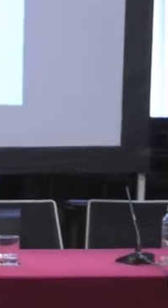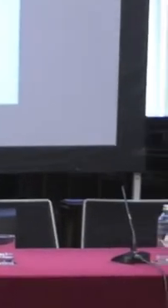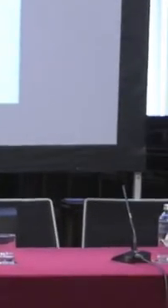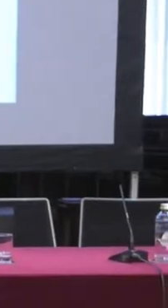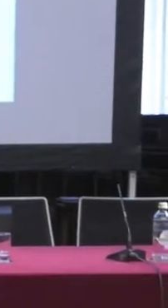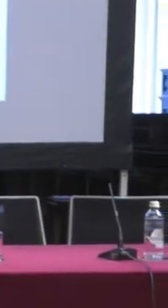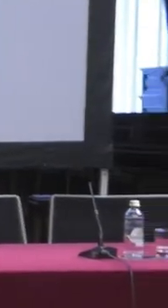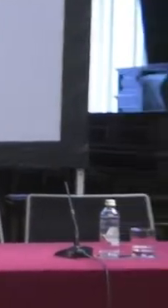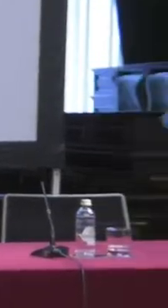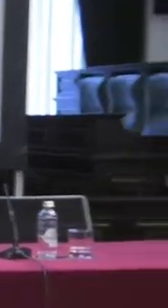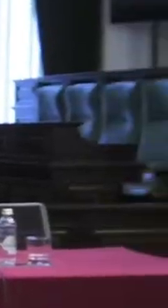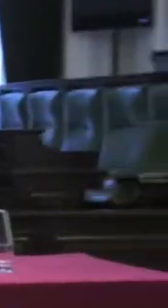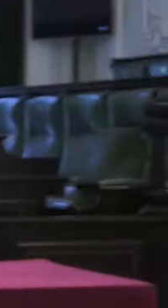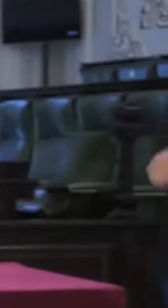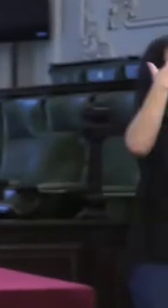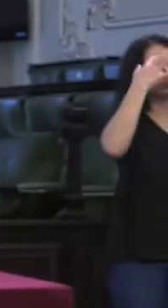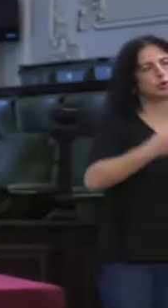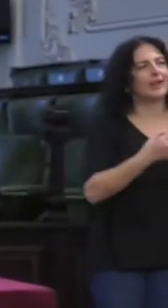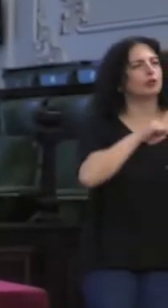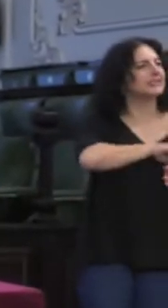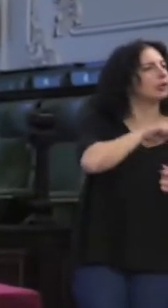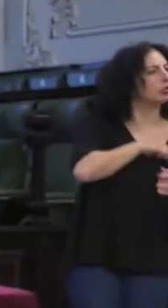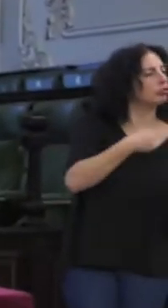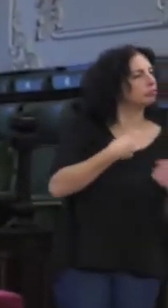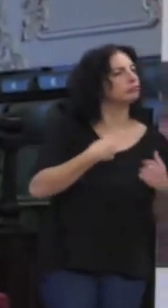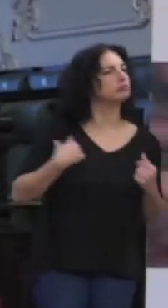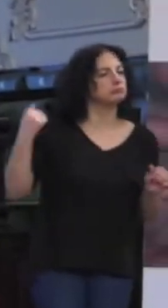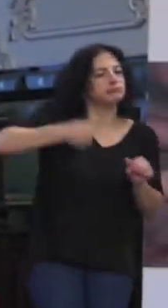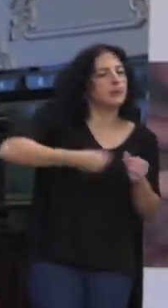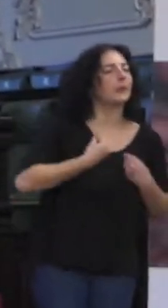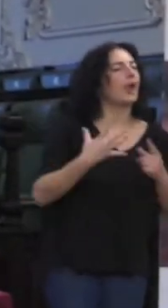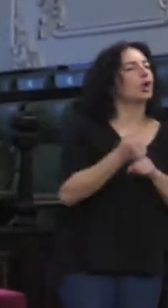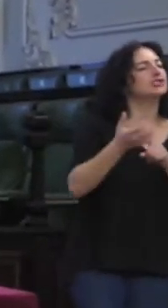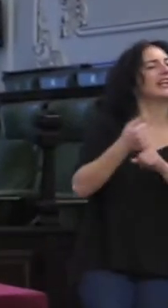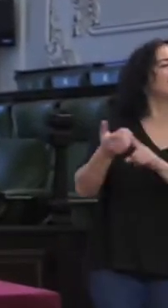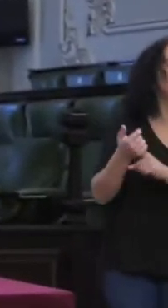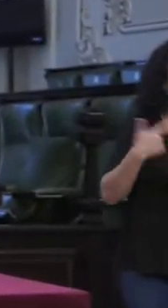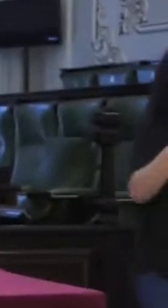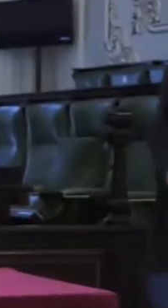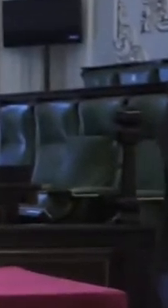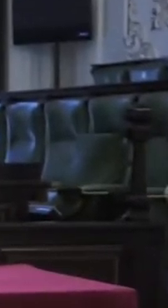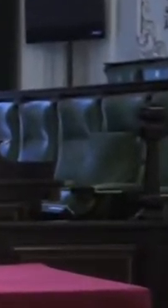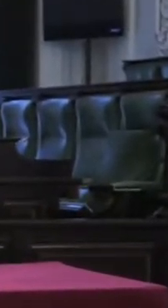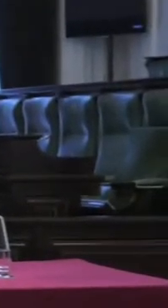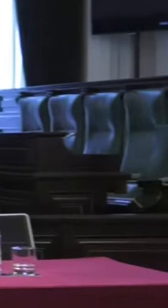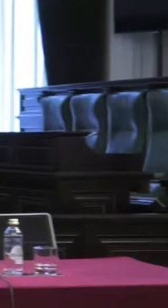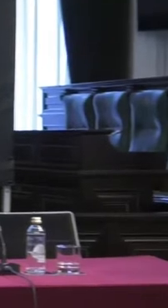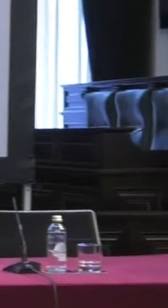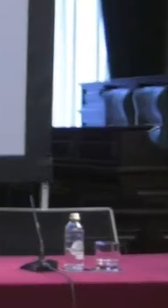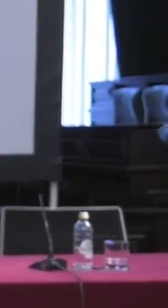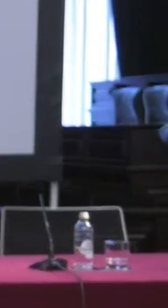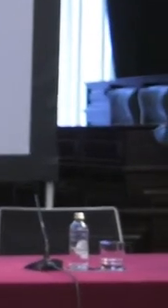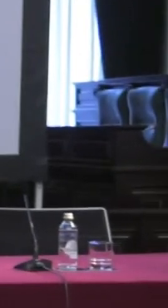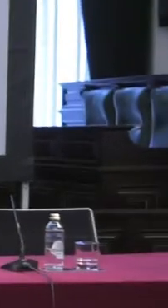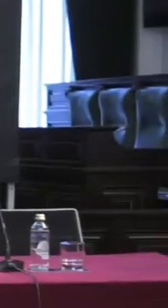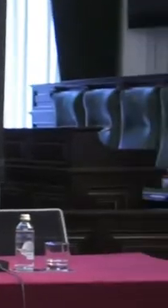relacionado con lo que creo o siento que he conseguido en mi vida, de lo que sea, lo que me venga a la mente.